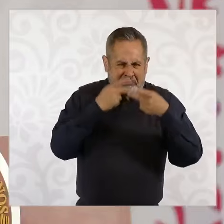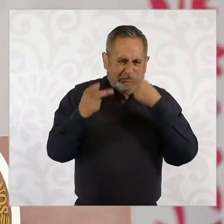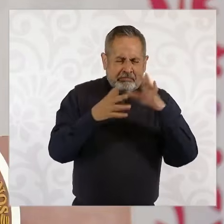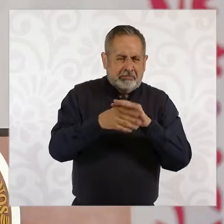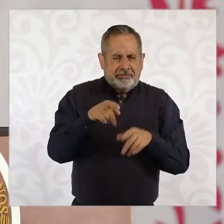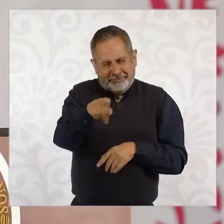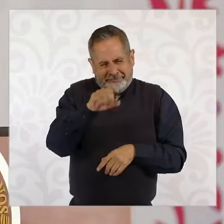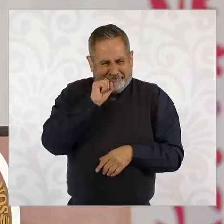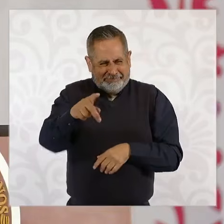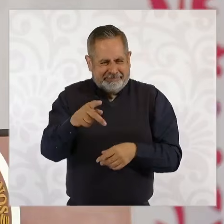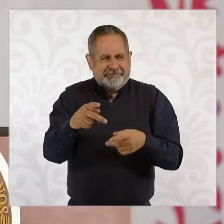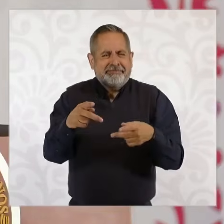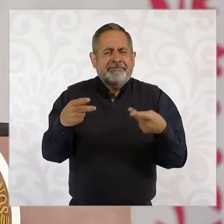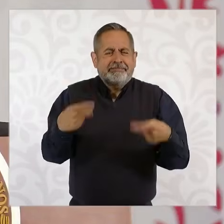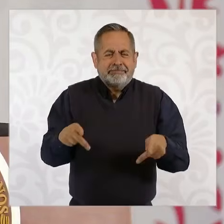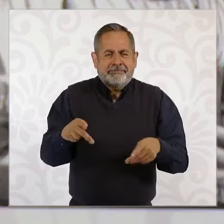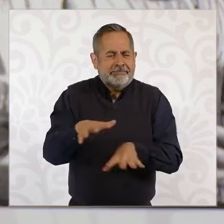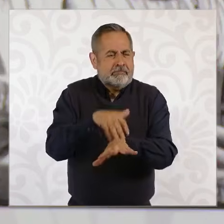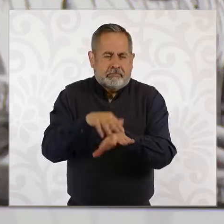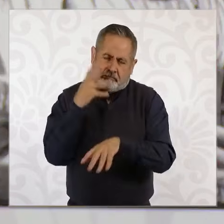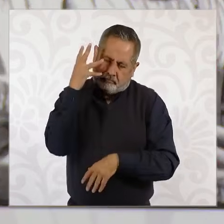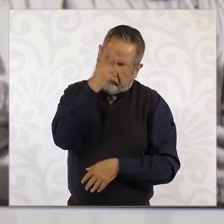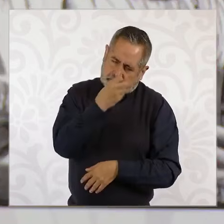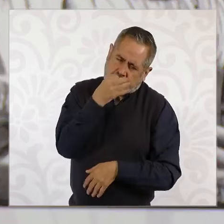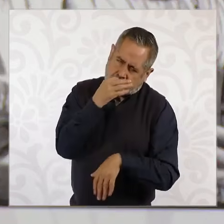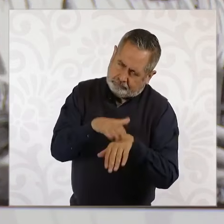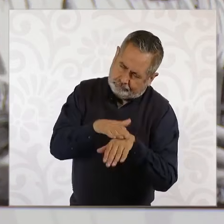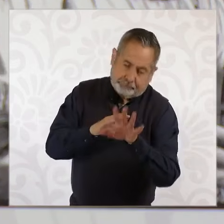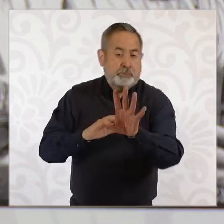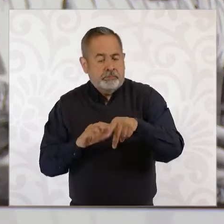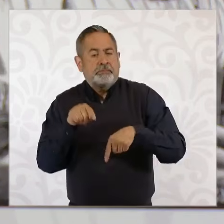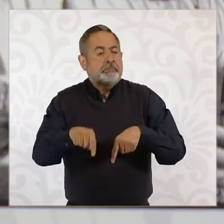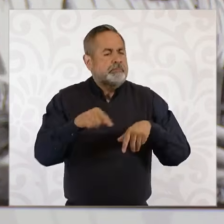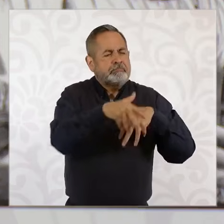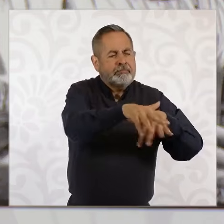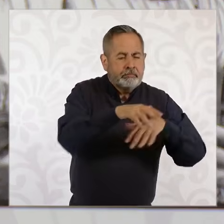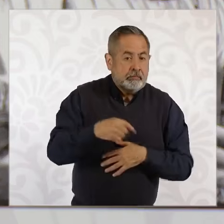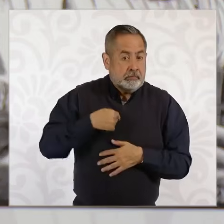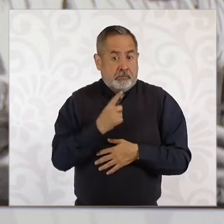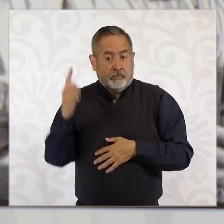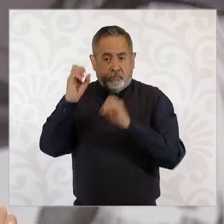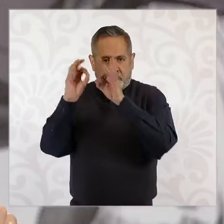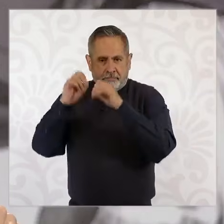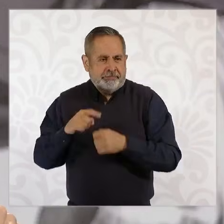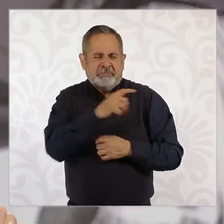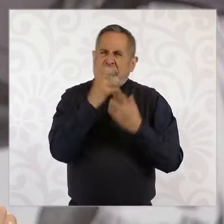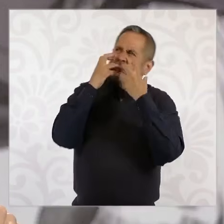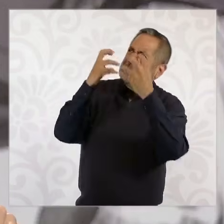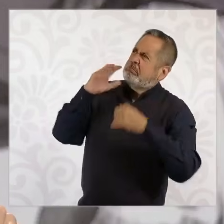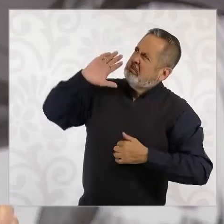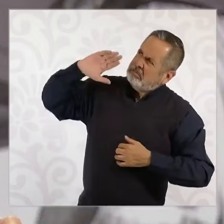ahí en la placita de Tlalpan, que es hermosísima, por cierto. Y entonces gritaban, que baje